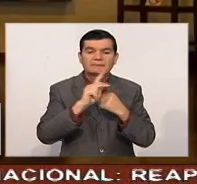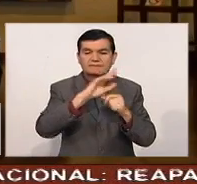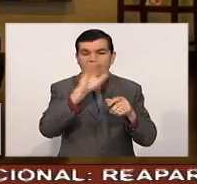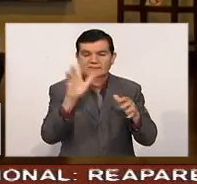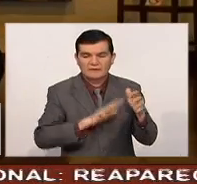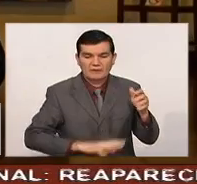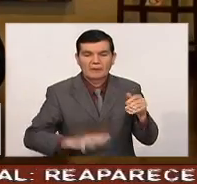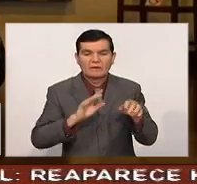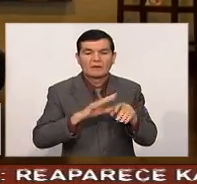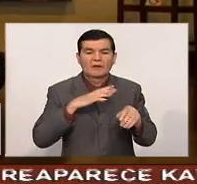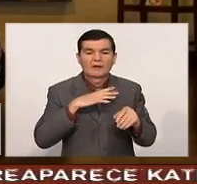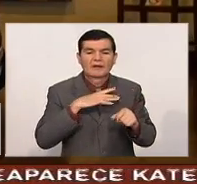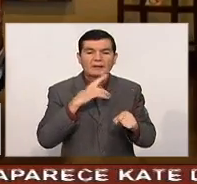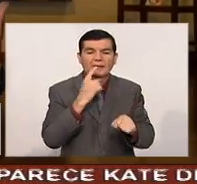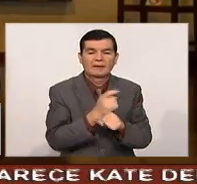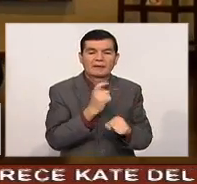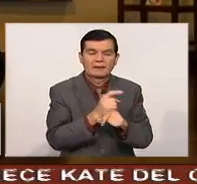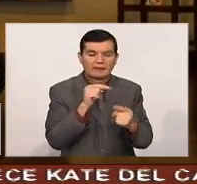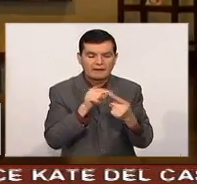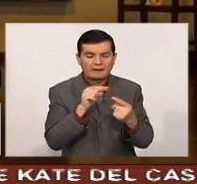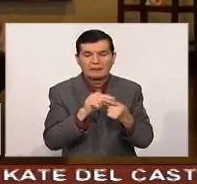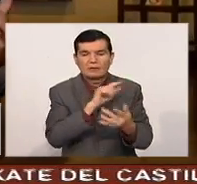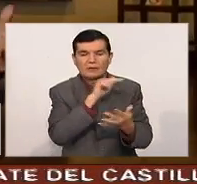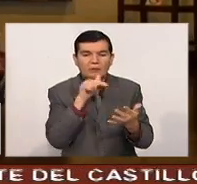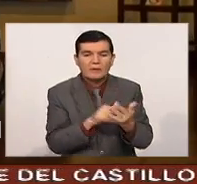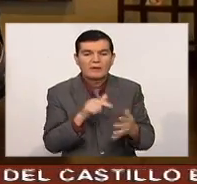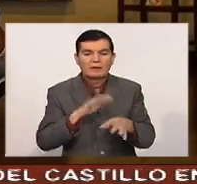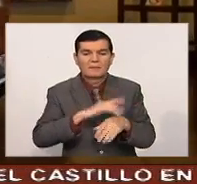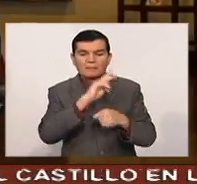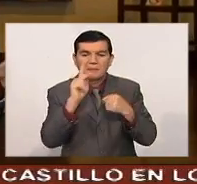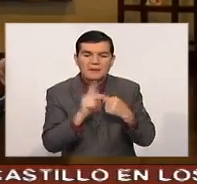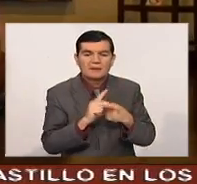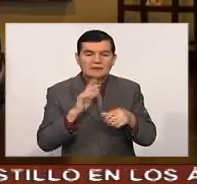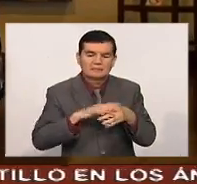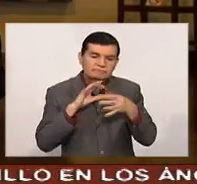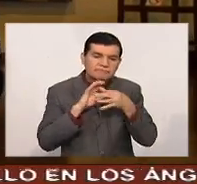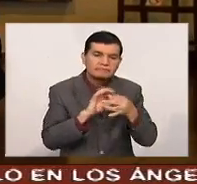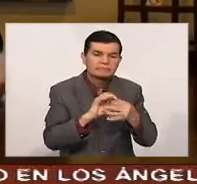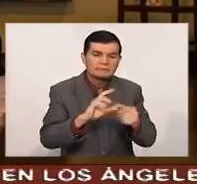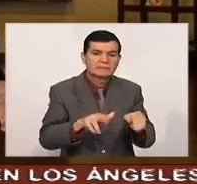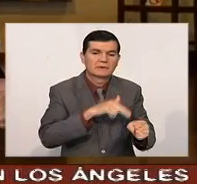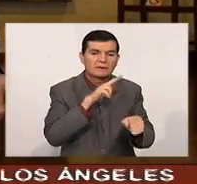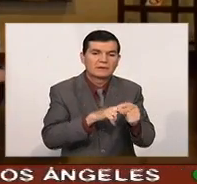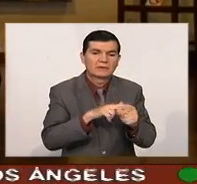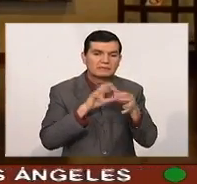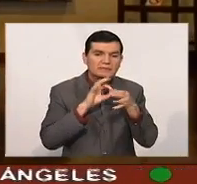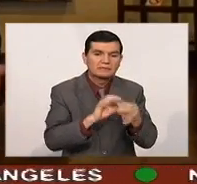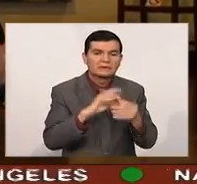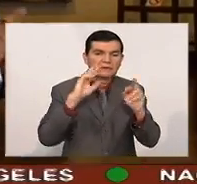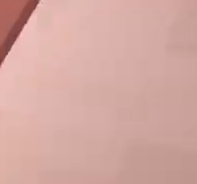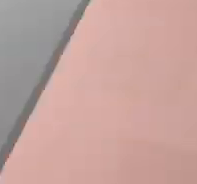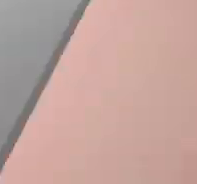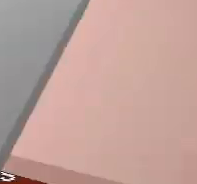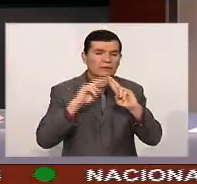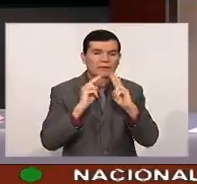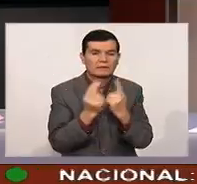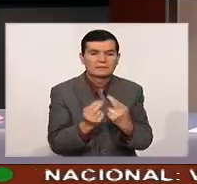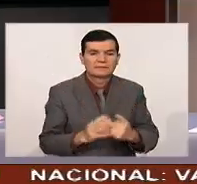región, el lugar, la nación, el país, el aliado natural y estratégico del Reino Unido.